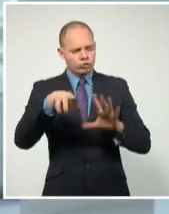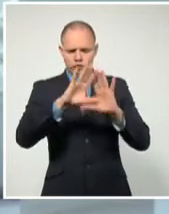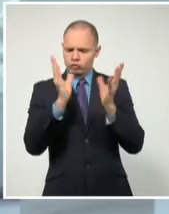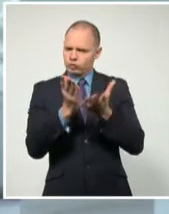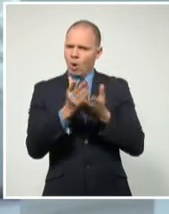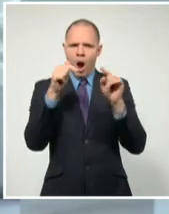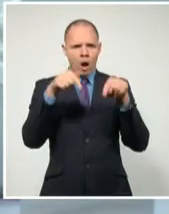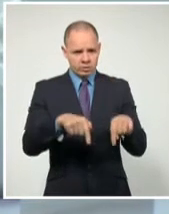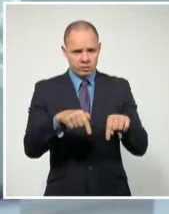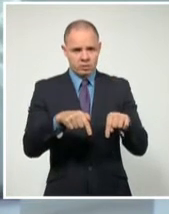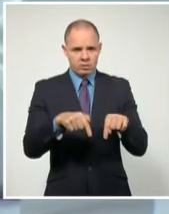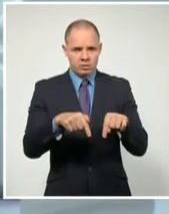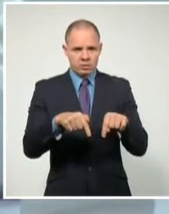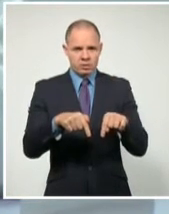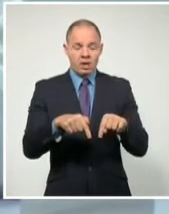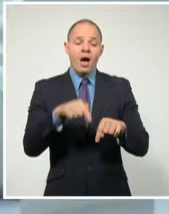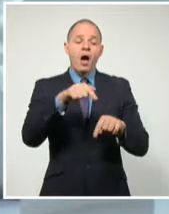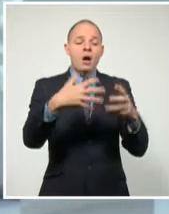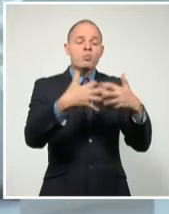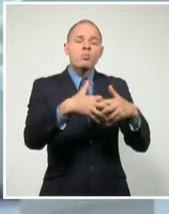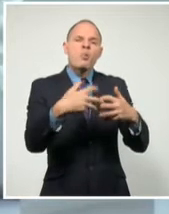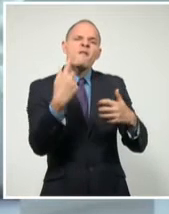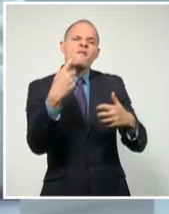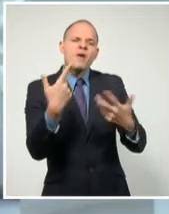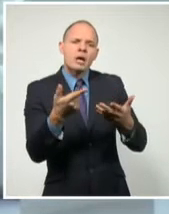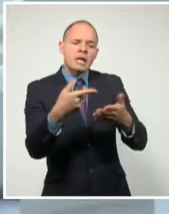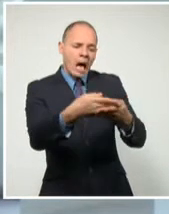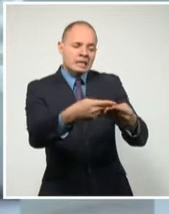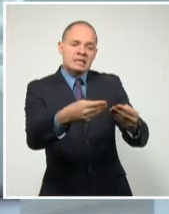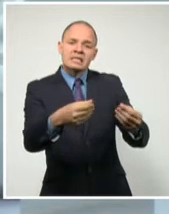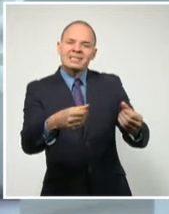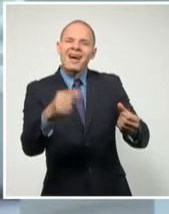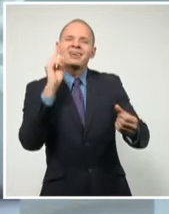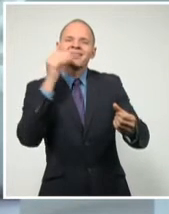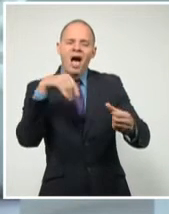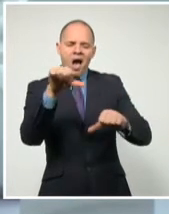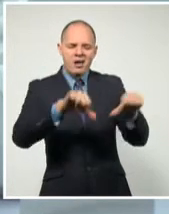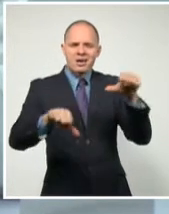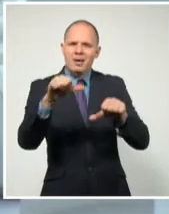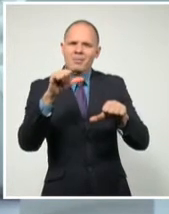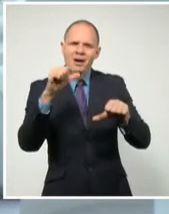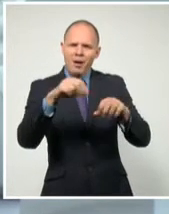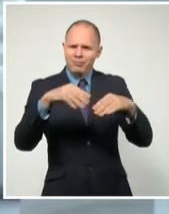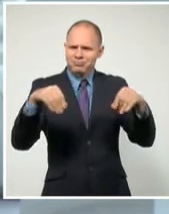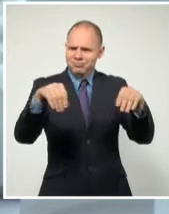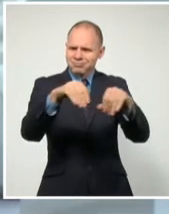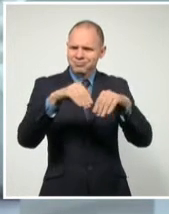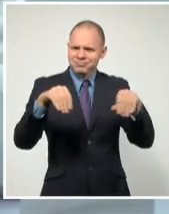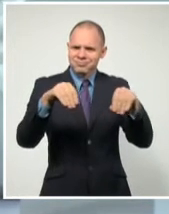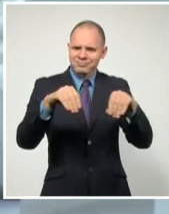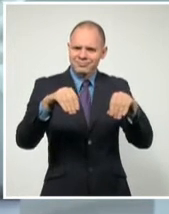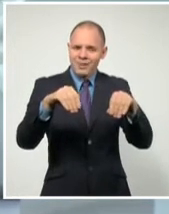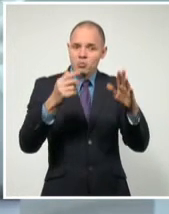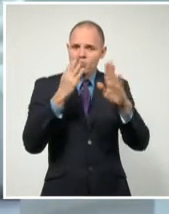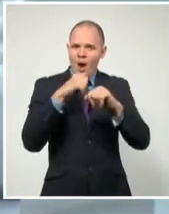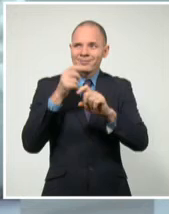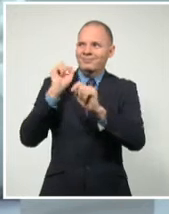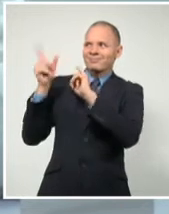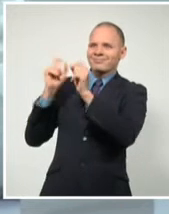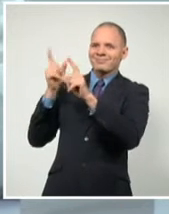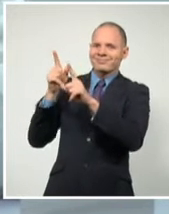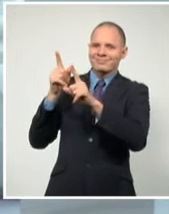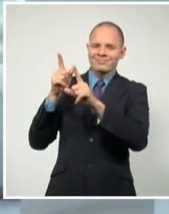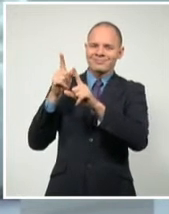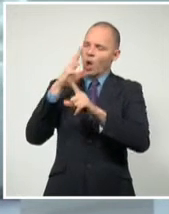La producción de alimentos necesita fertilizantes y tenemos 3 fábricas de fertilizantes. La producción nacional tiene entonces, la industria nacional,